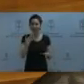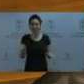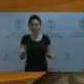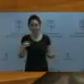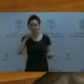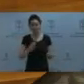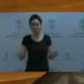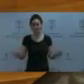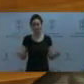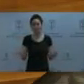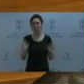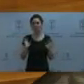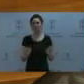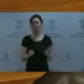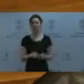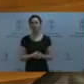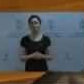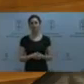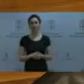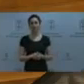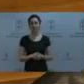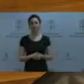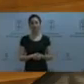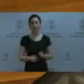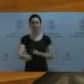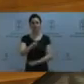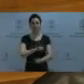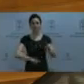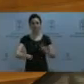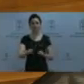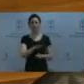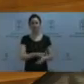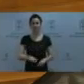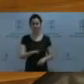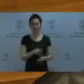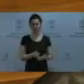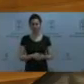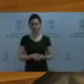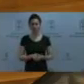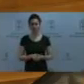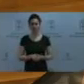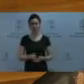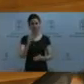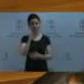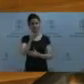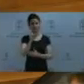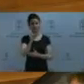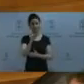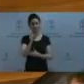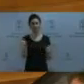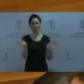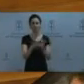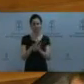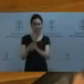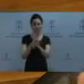mismo el conflicto era justo, no tanto en las instituciones comunitarias de gobierno, es decir, en la comisión o en el Consejo de